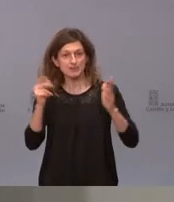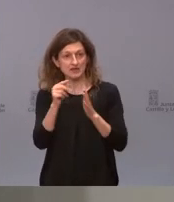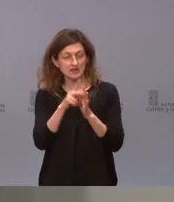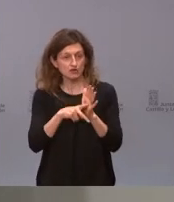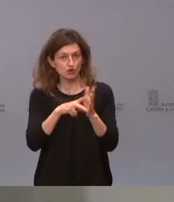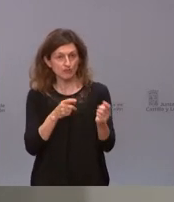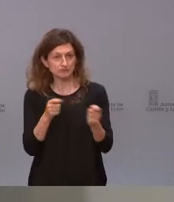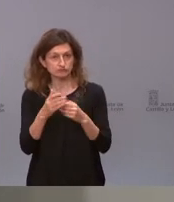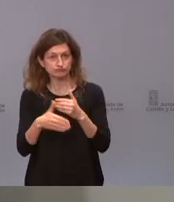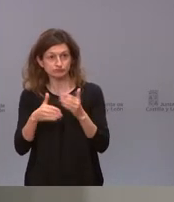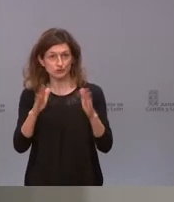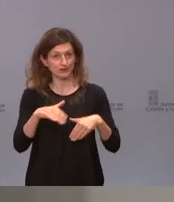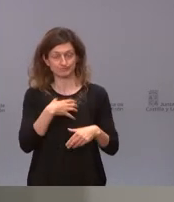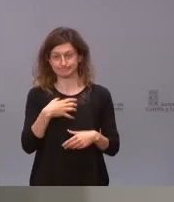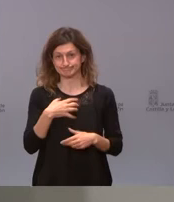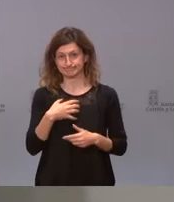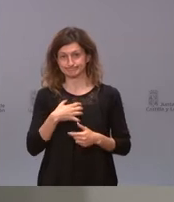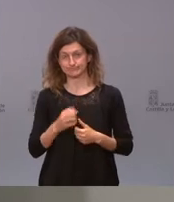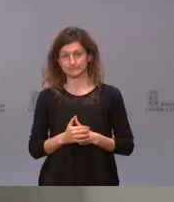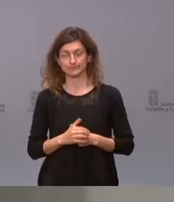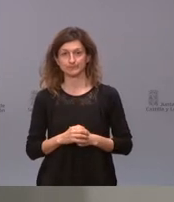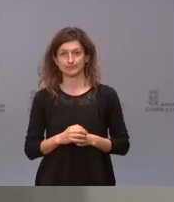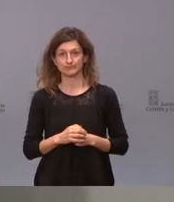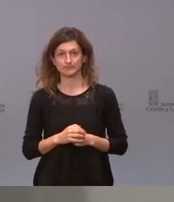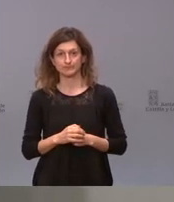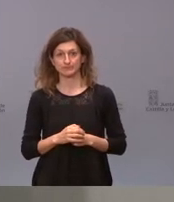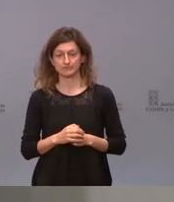medidas para contener la epidemia